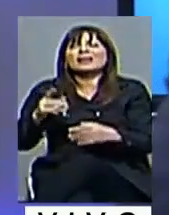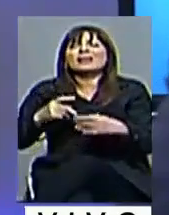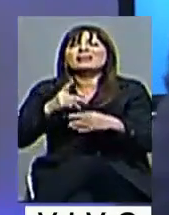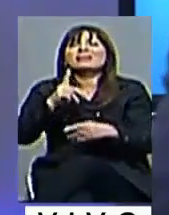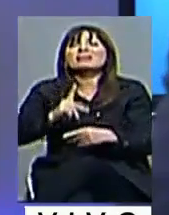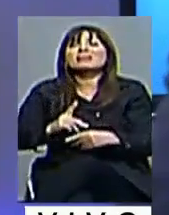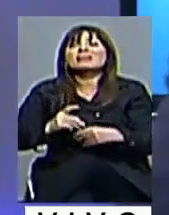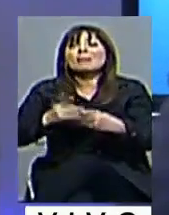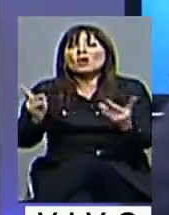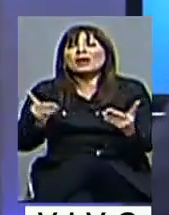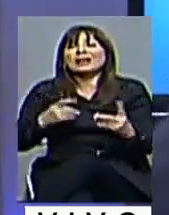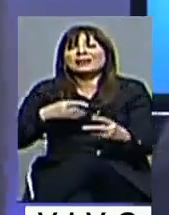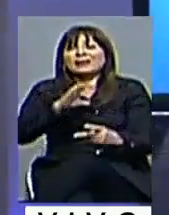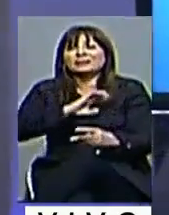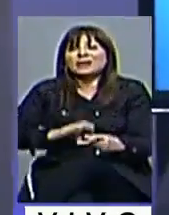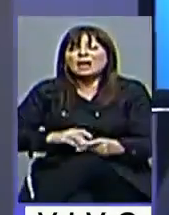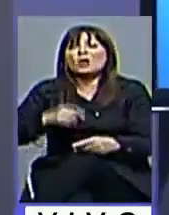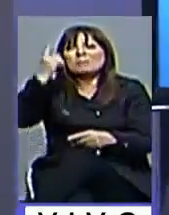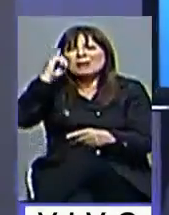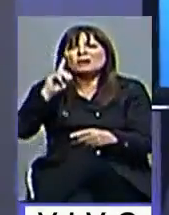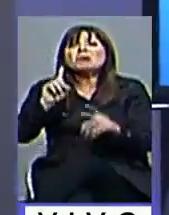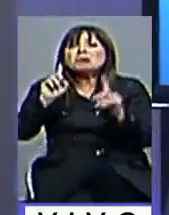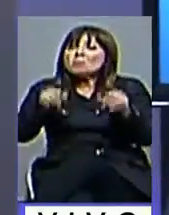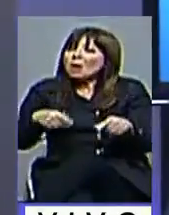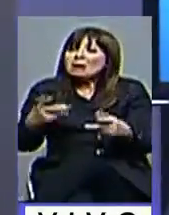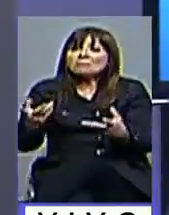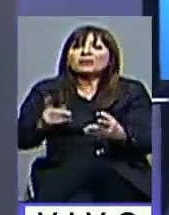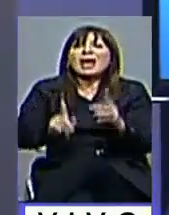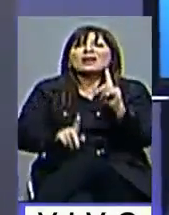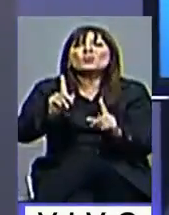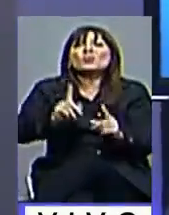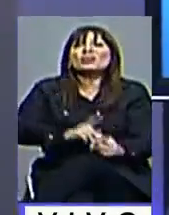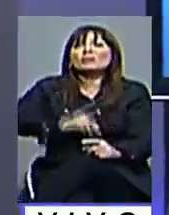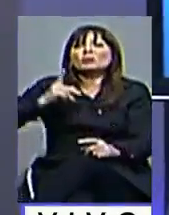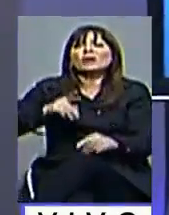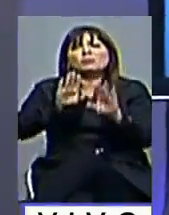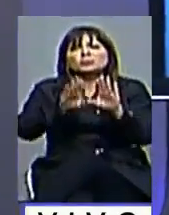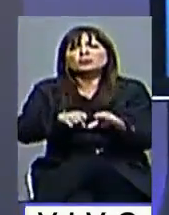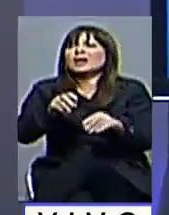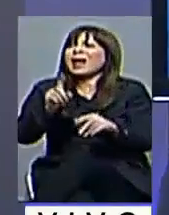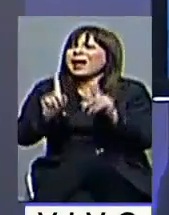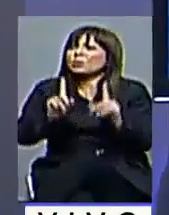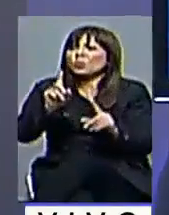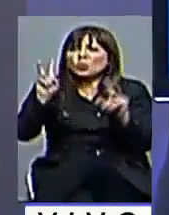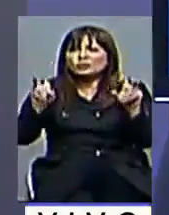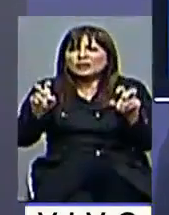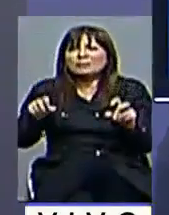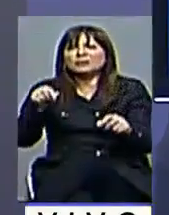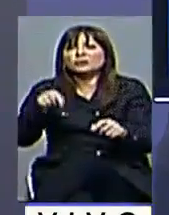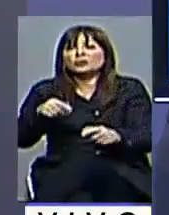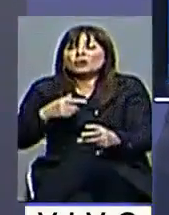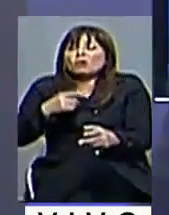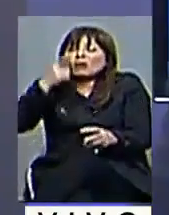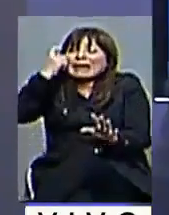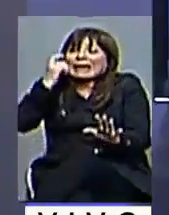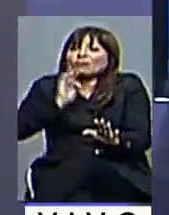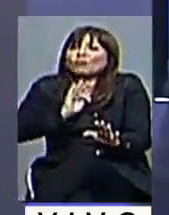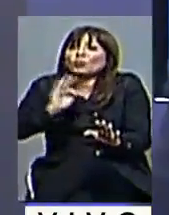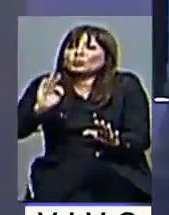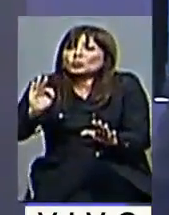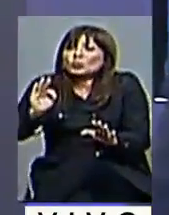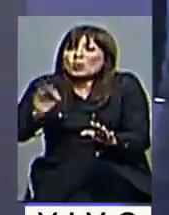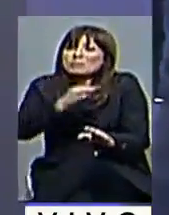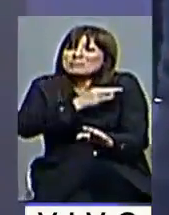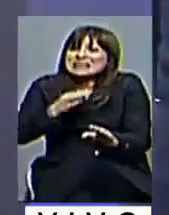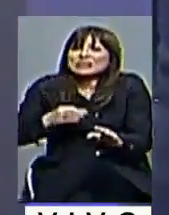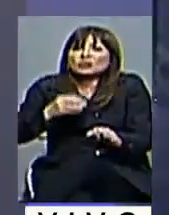Vlado Mirosevich, Giorgio Jackson van a apoyar ciertos temas, lo hemos conversado muchas veces. Entonces yo le recomendaría al futuro ministro Secpres,